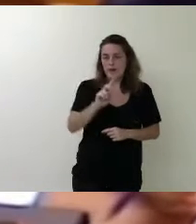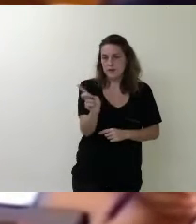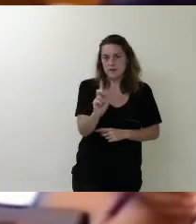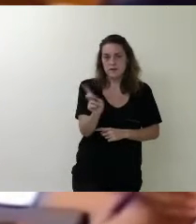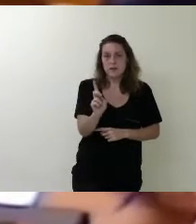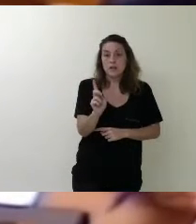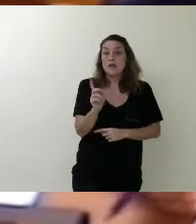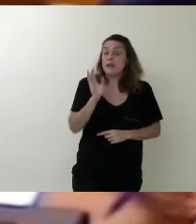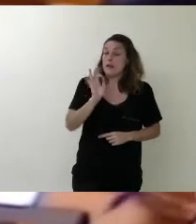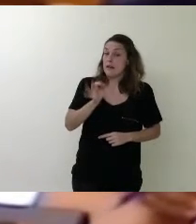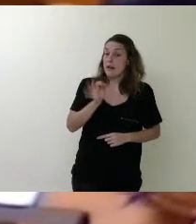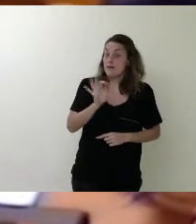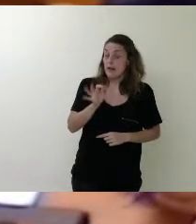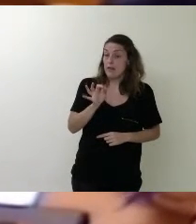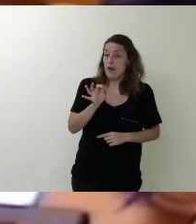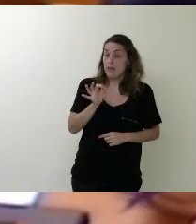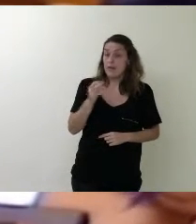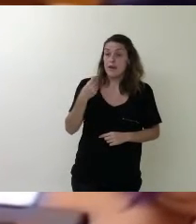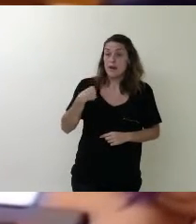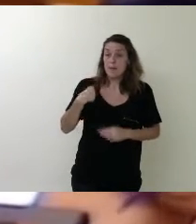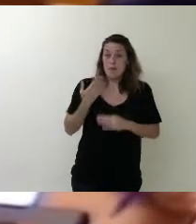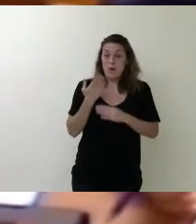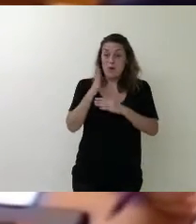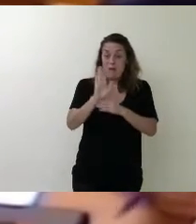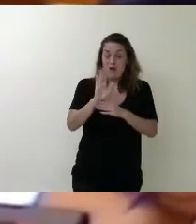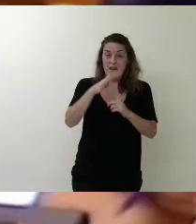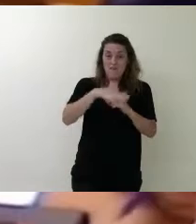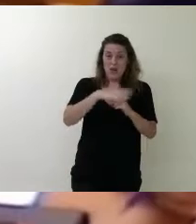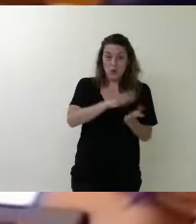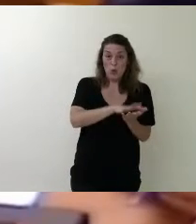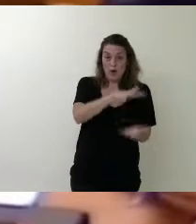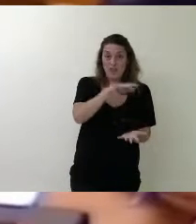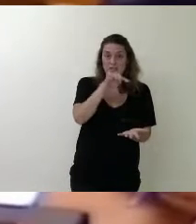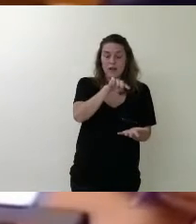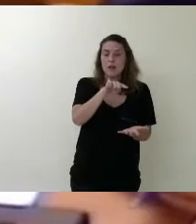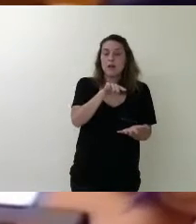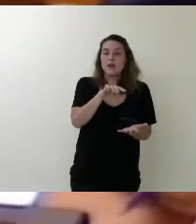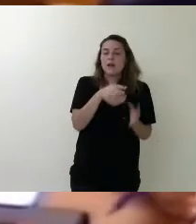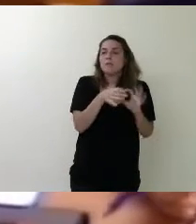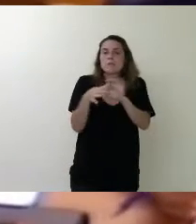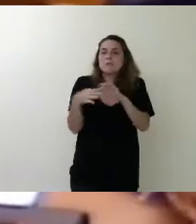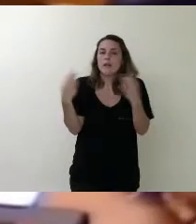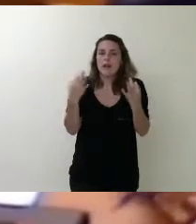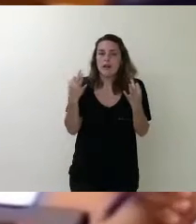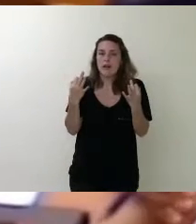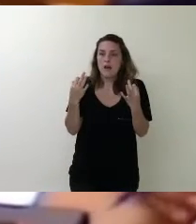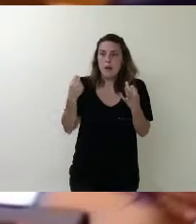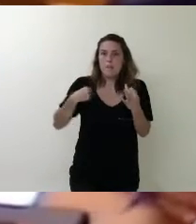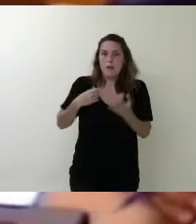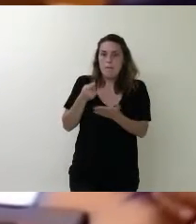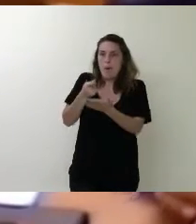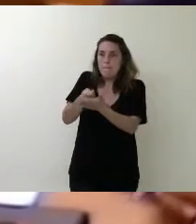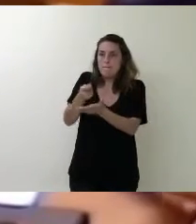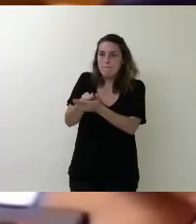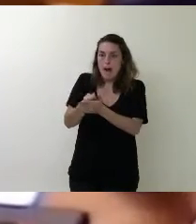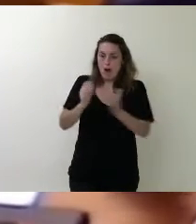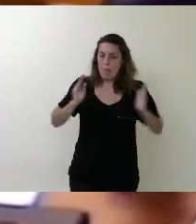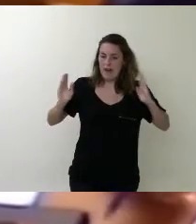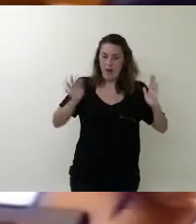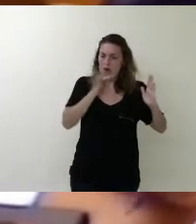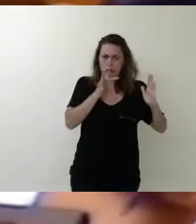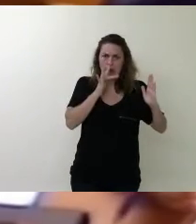que es cierto que esta corporación se caracteriza normalmente con el pago de todas sus facturas en el periodo. Para eso hemos